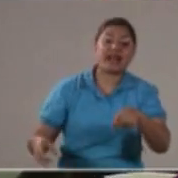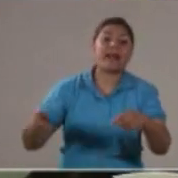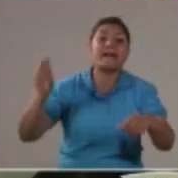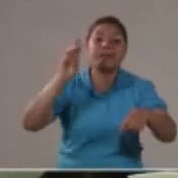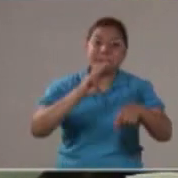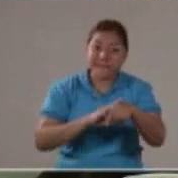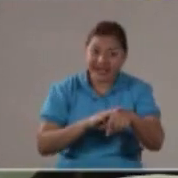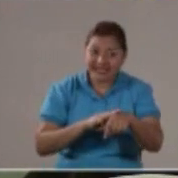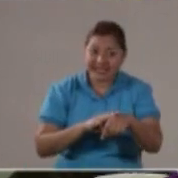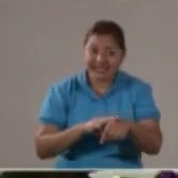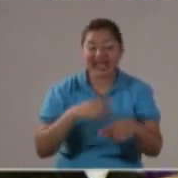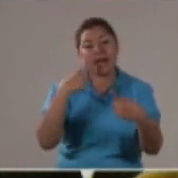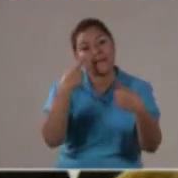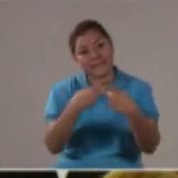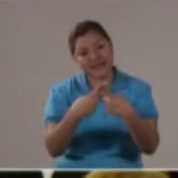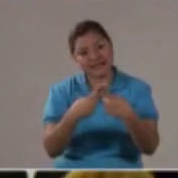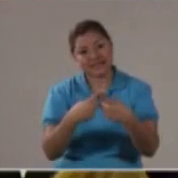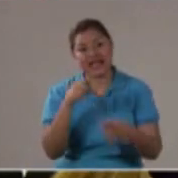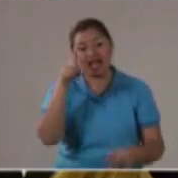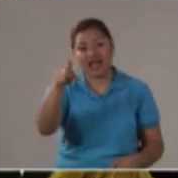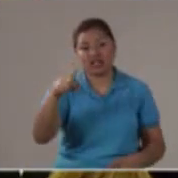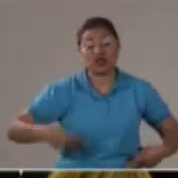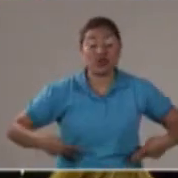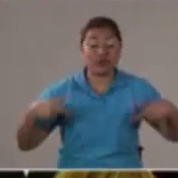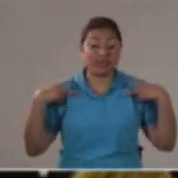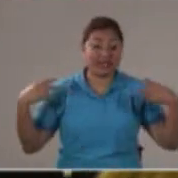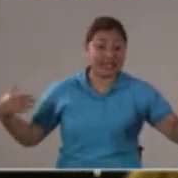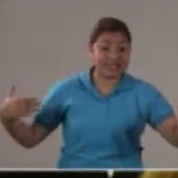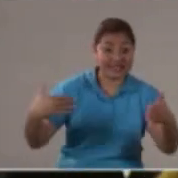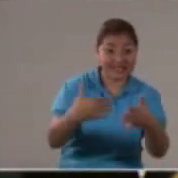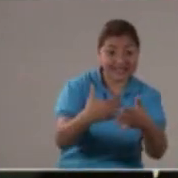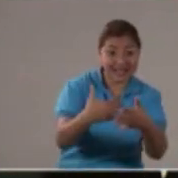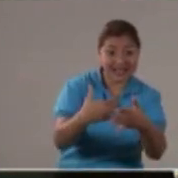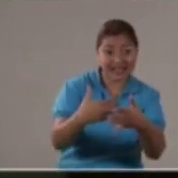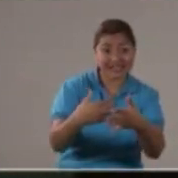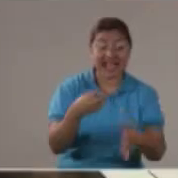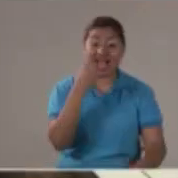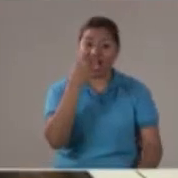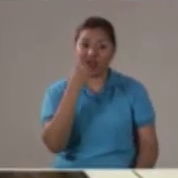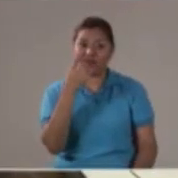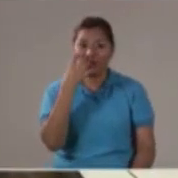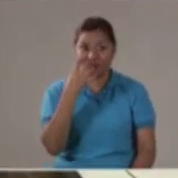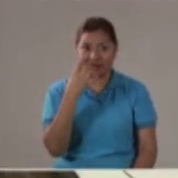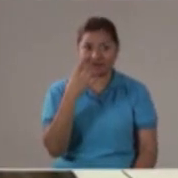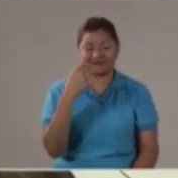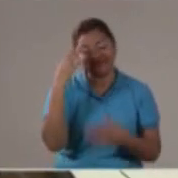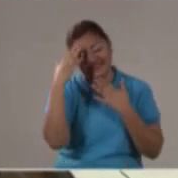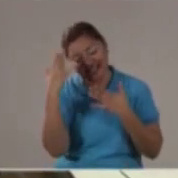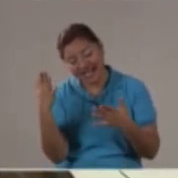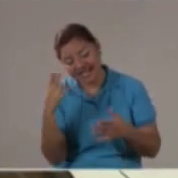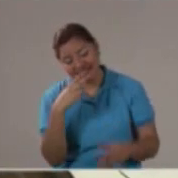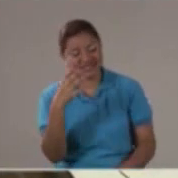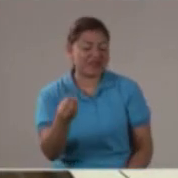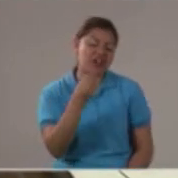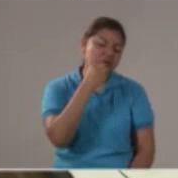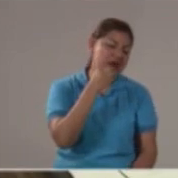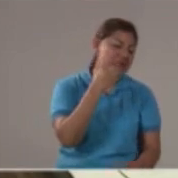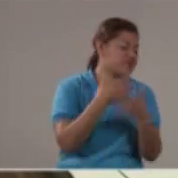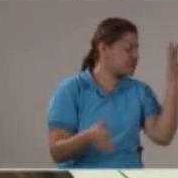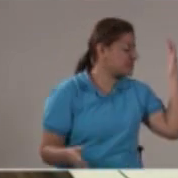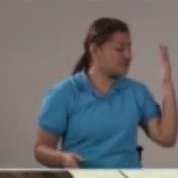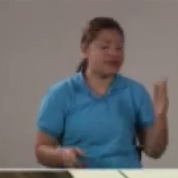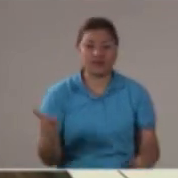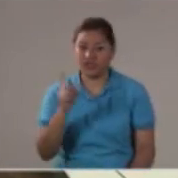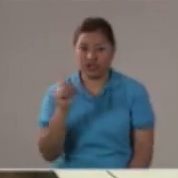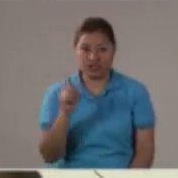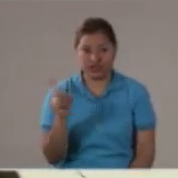Porque tú te acercas a agarrar el pan, pero no te lo puedes comer solo. Ay, muchas gracias, hermano. Pau, comamos del pan, bebamos